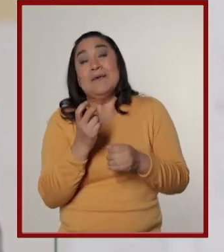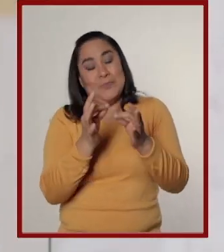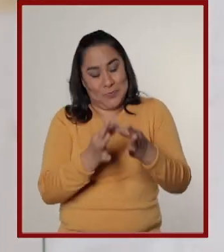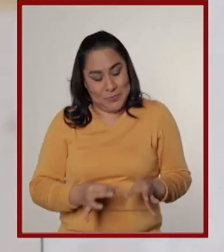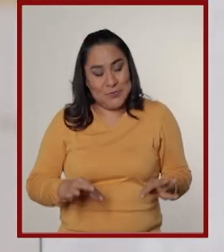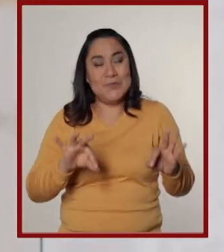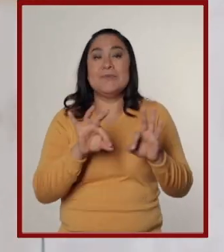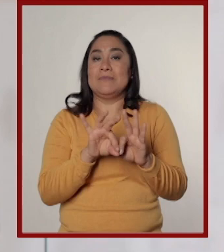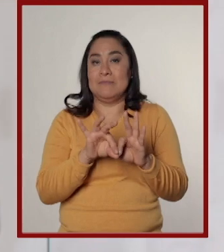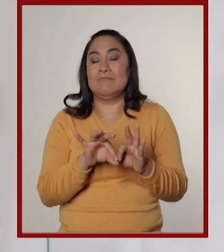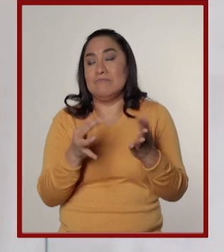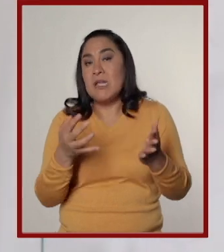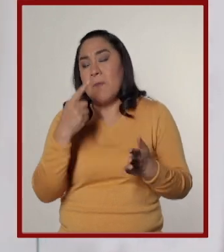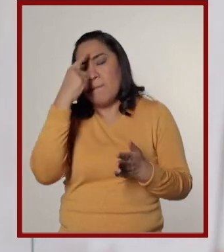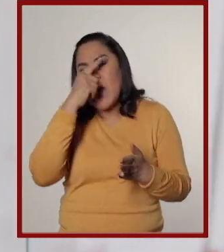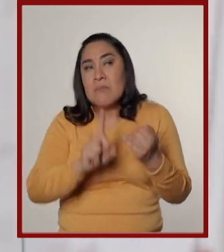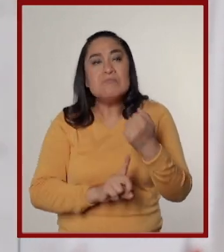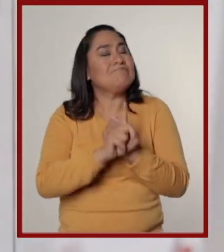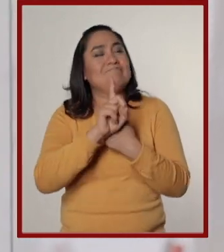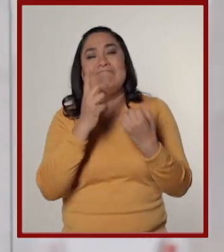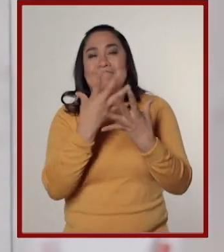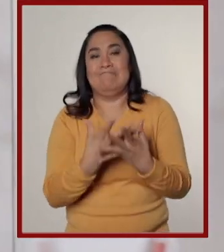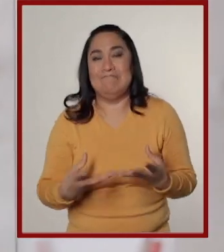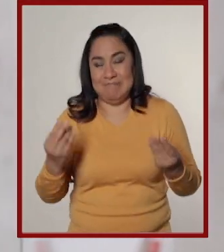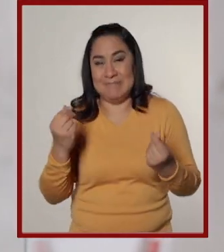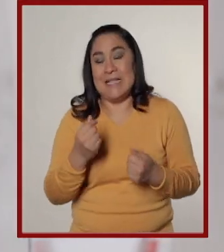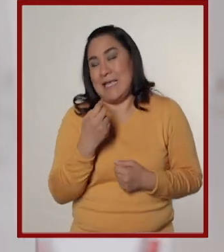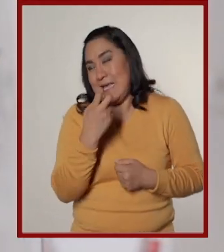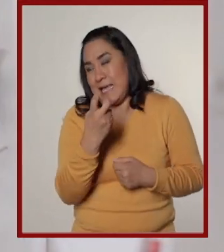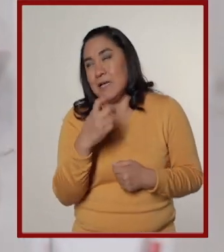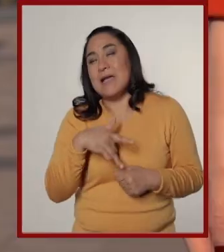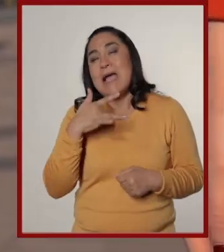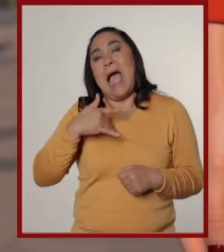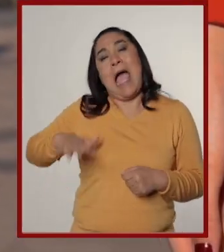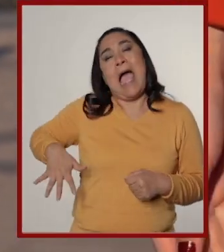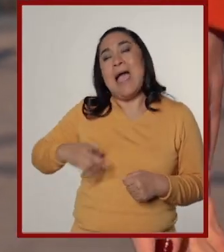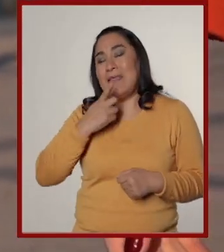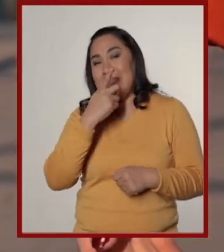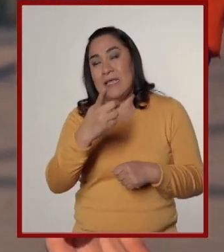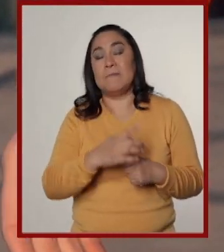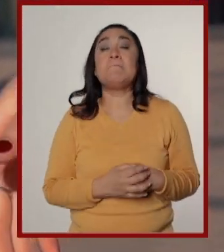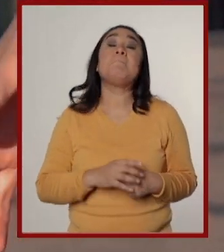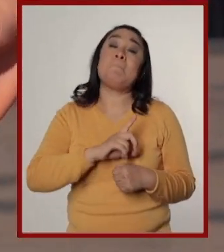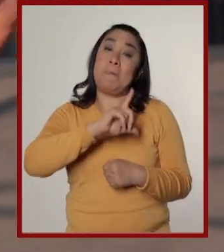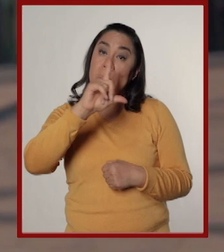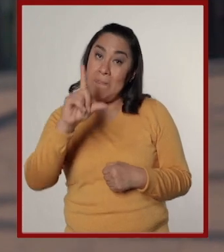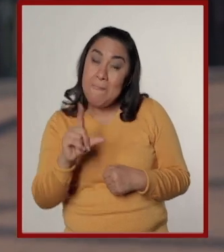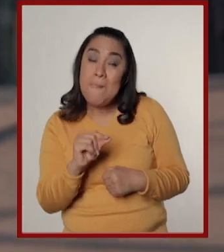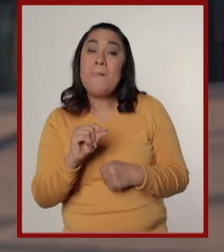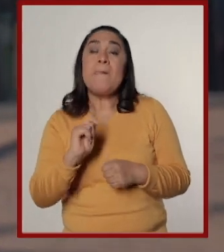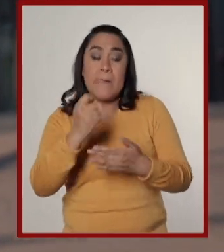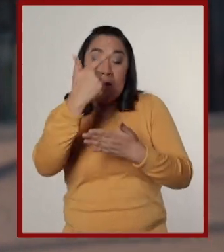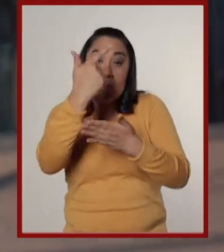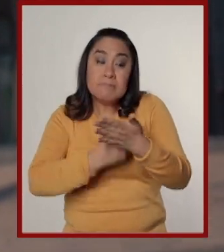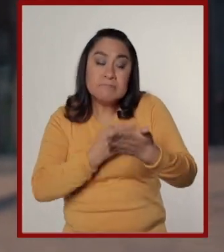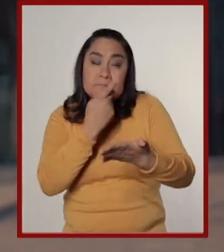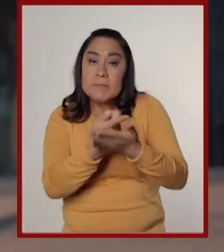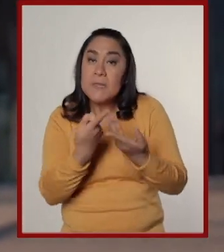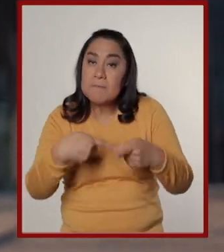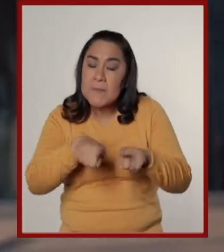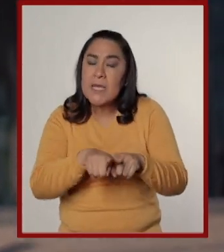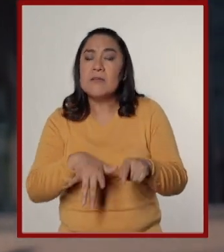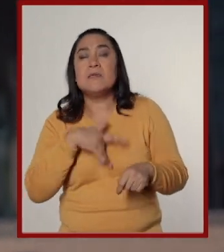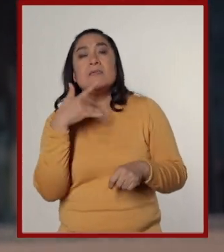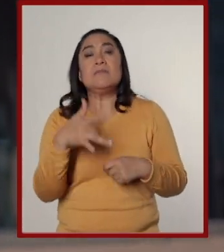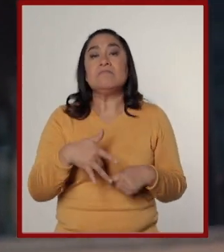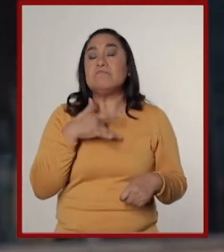soluciones creativas, ¿no? Aquí hay que dejar volar la imaginación para ver qué se nos ocurre, que le puede gustar al otro, le puede servir al otro y nos puede